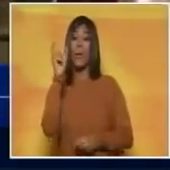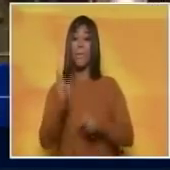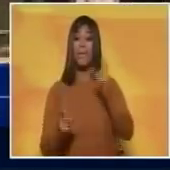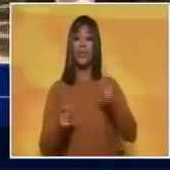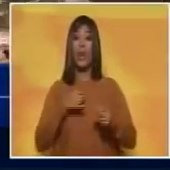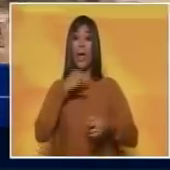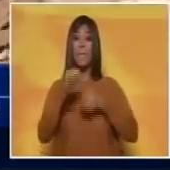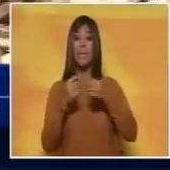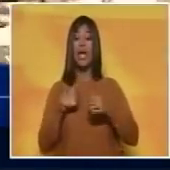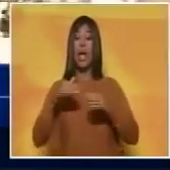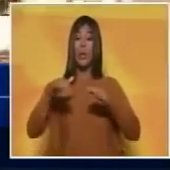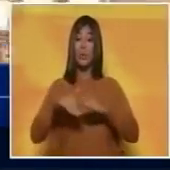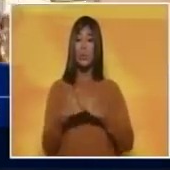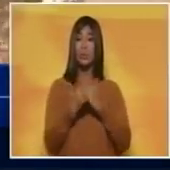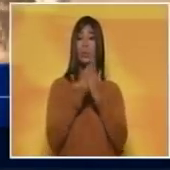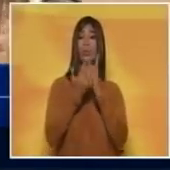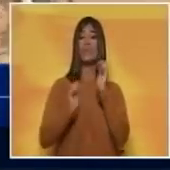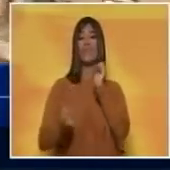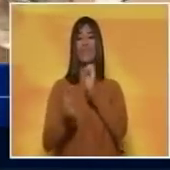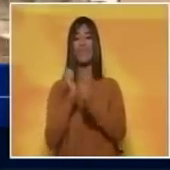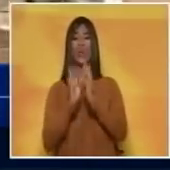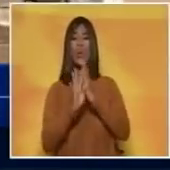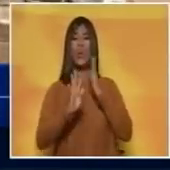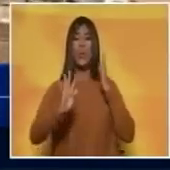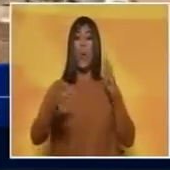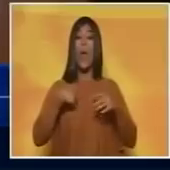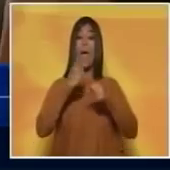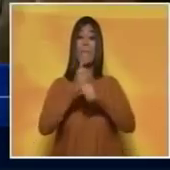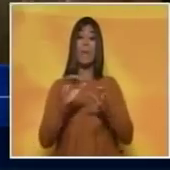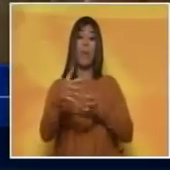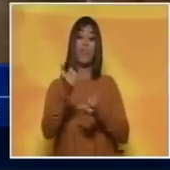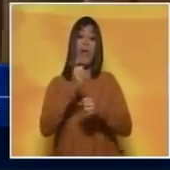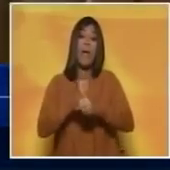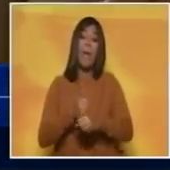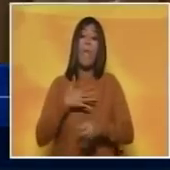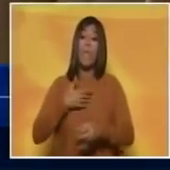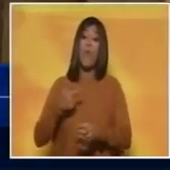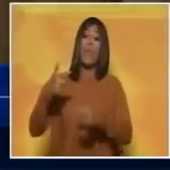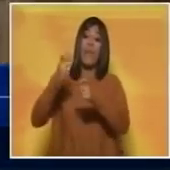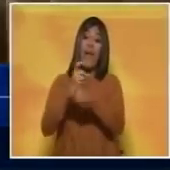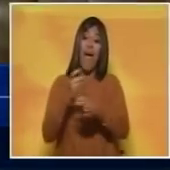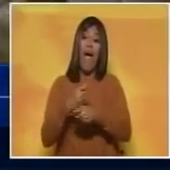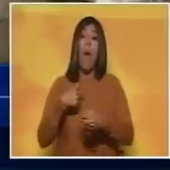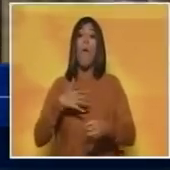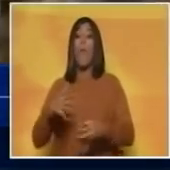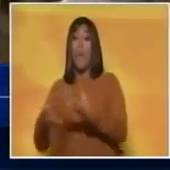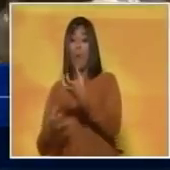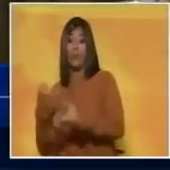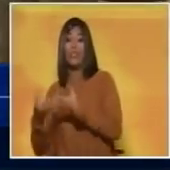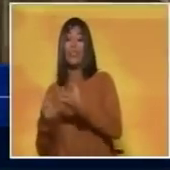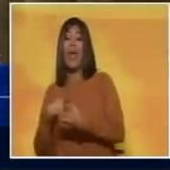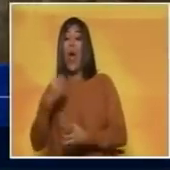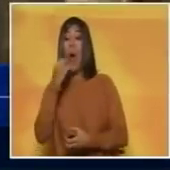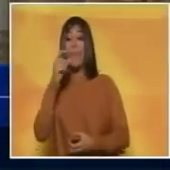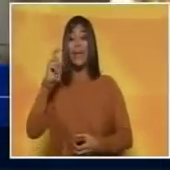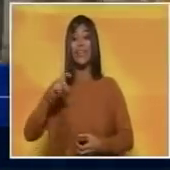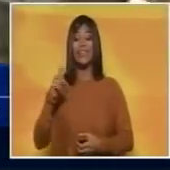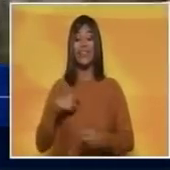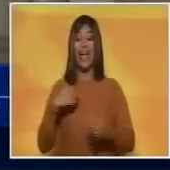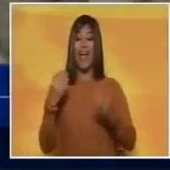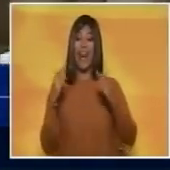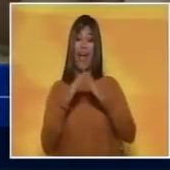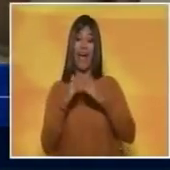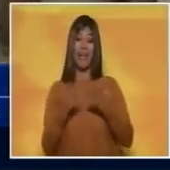señalan que tienen que pernoctar en las filas con sus respectivas bombonas con la esperanza de recargarlas y poder cocinar los alimentos necesarios en sus